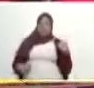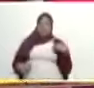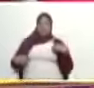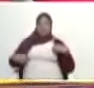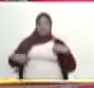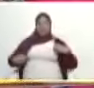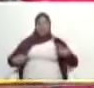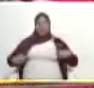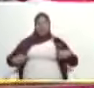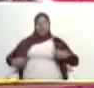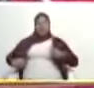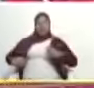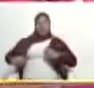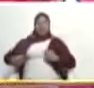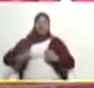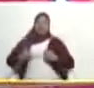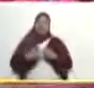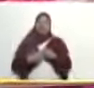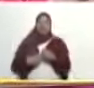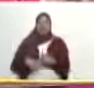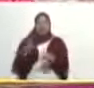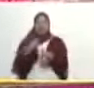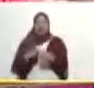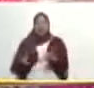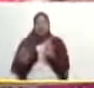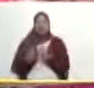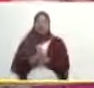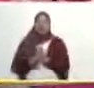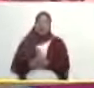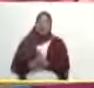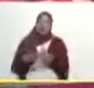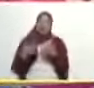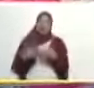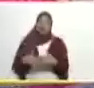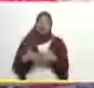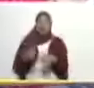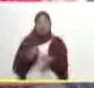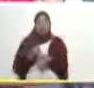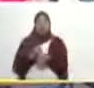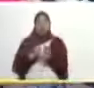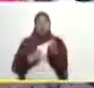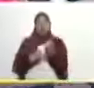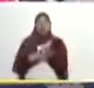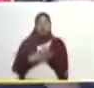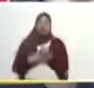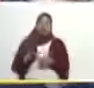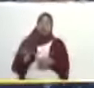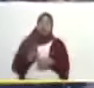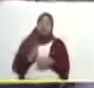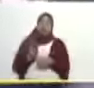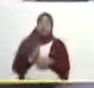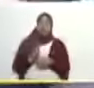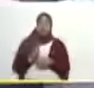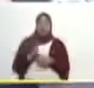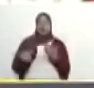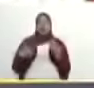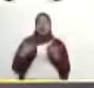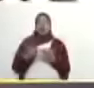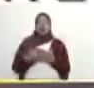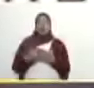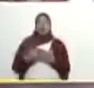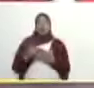modelo económico diversificado de la renta petrolera ha tenido gran acogida en el país y se ha convertido, como usted lo ha dicho, en